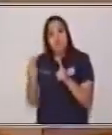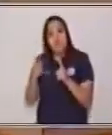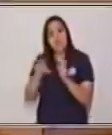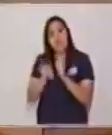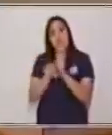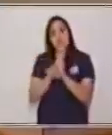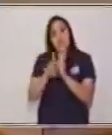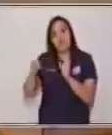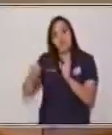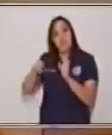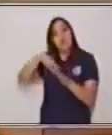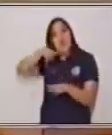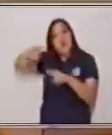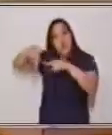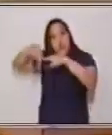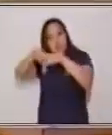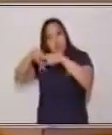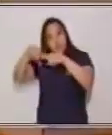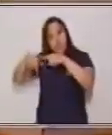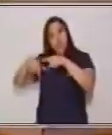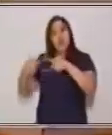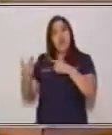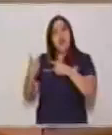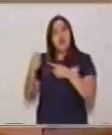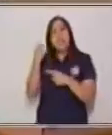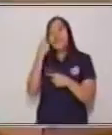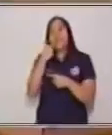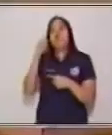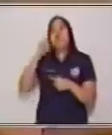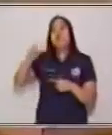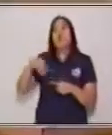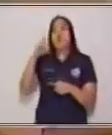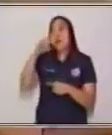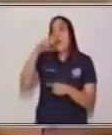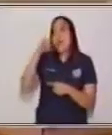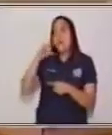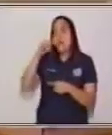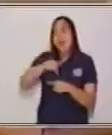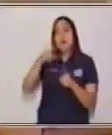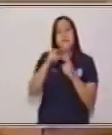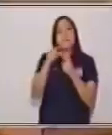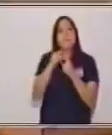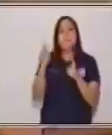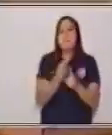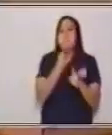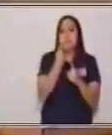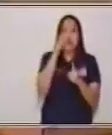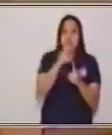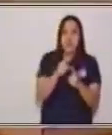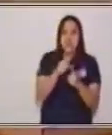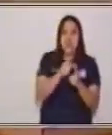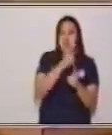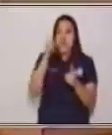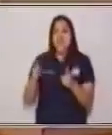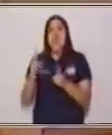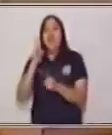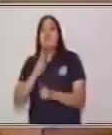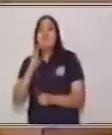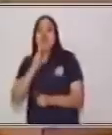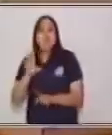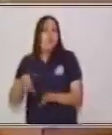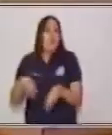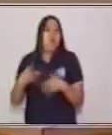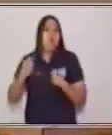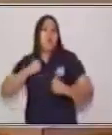palabra más importante, va a ser el sustantivo, la palabra eje que va a desarrollar toda mi oración. Muy bien, y